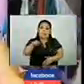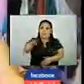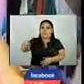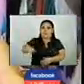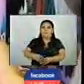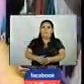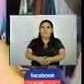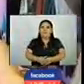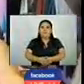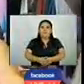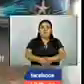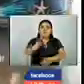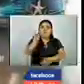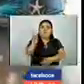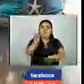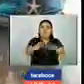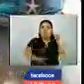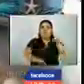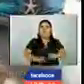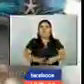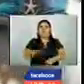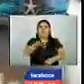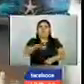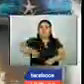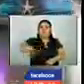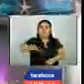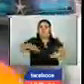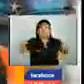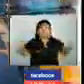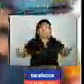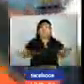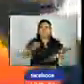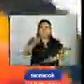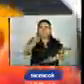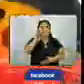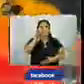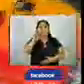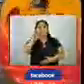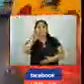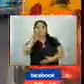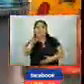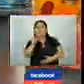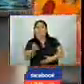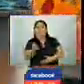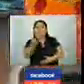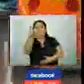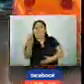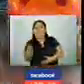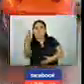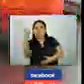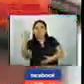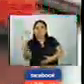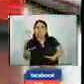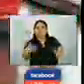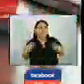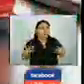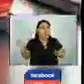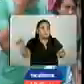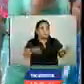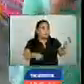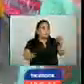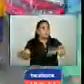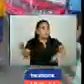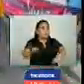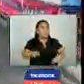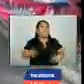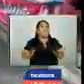todos $2. Las puertas de Sibarland permanecerán abiertas y en los próximos días se espera más afluencia